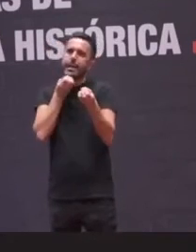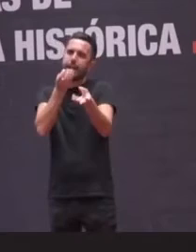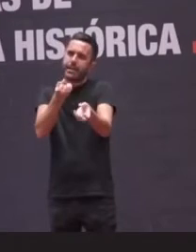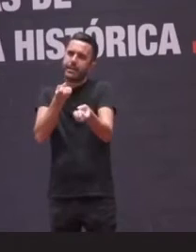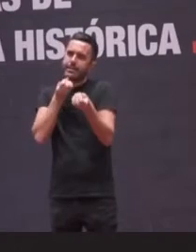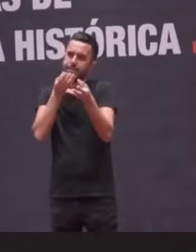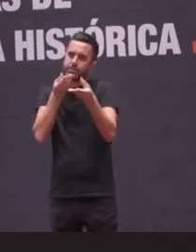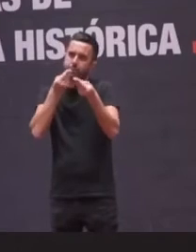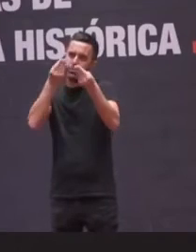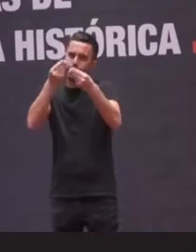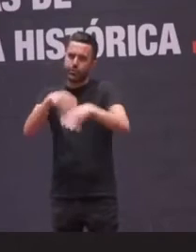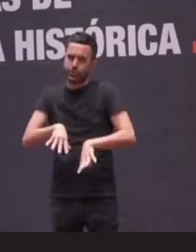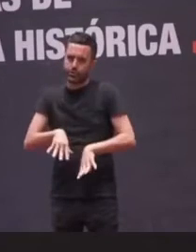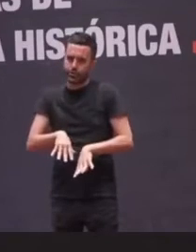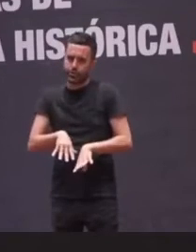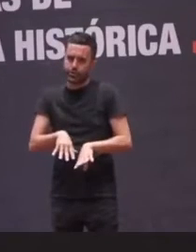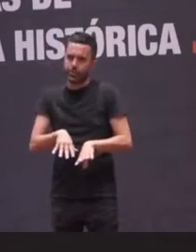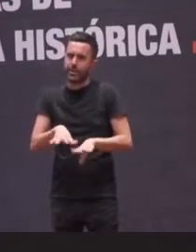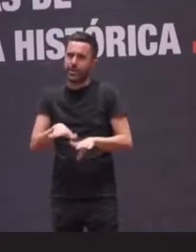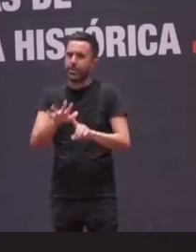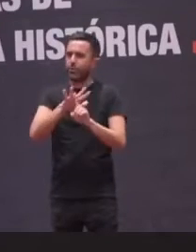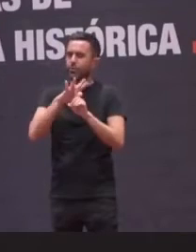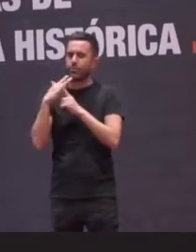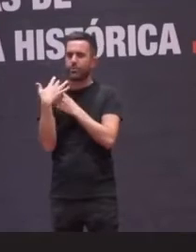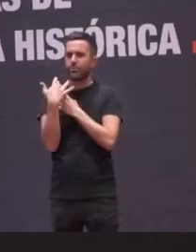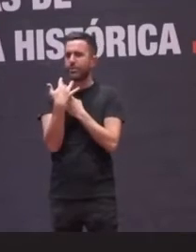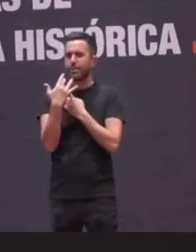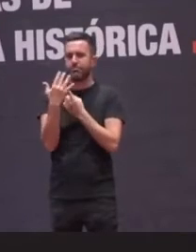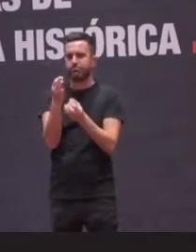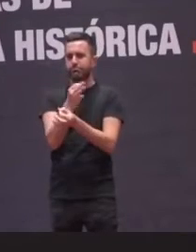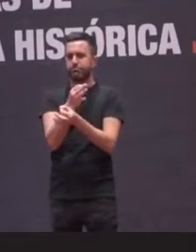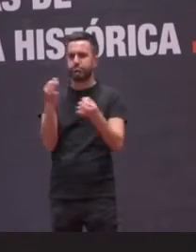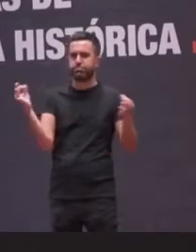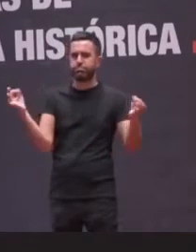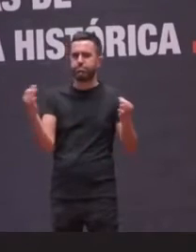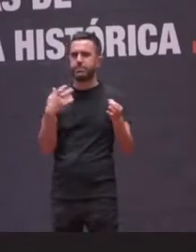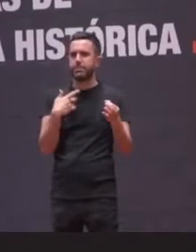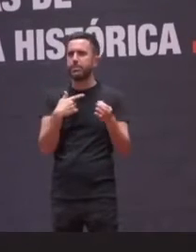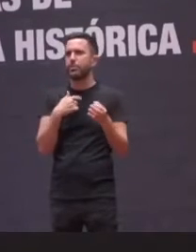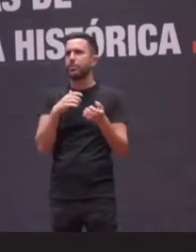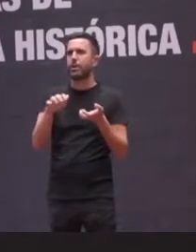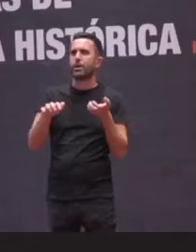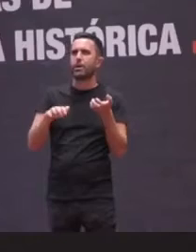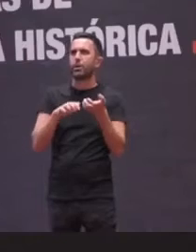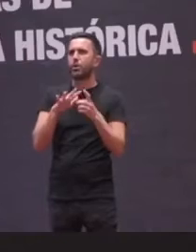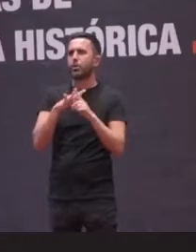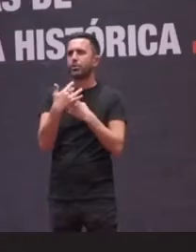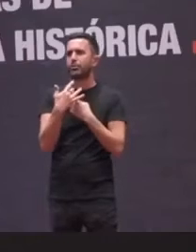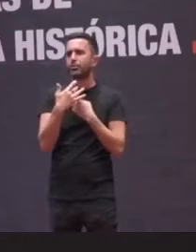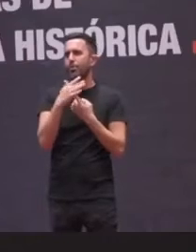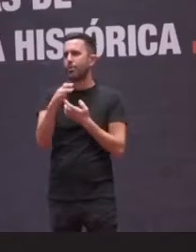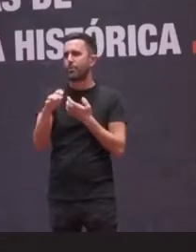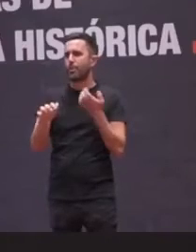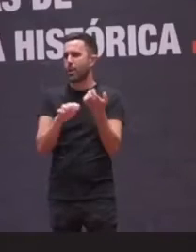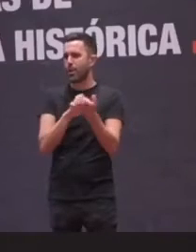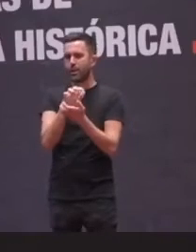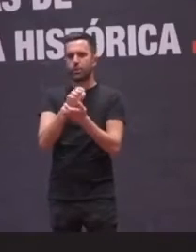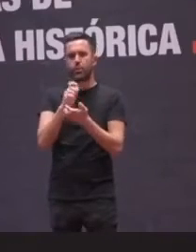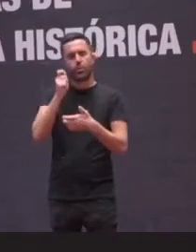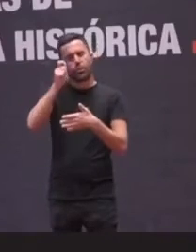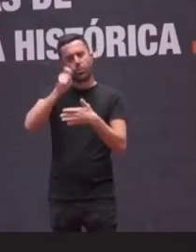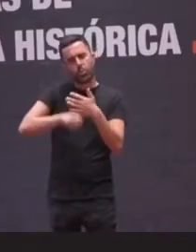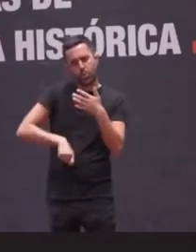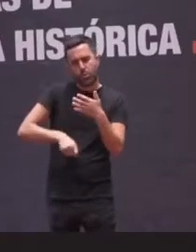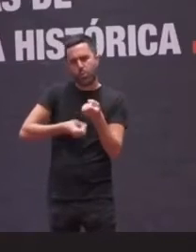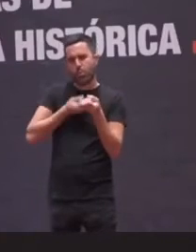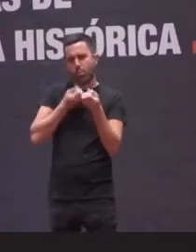E fai un relato histórico que contextualiza moi ben. Donde pon de manifesto contexto violento. É un relato duro. Eu creo que elixe